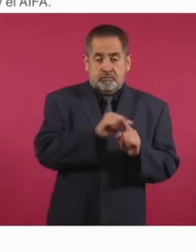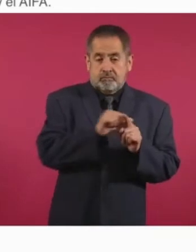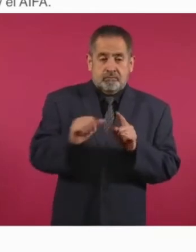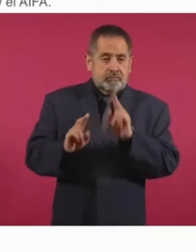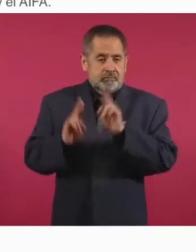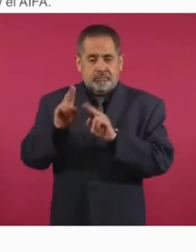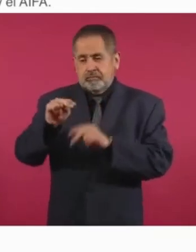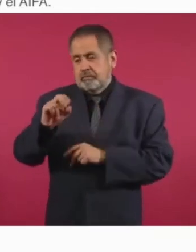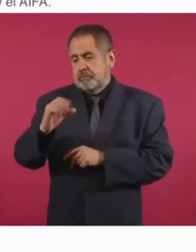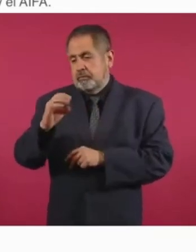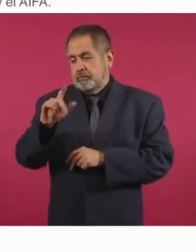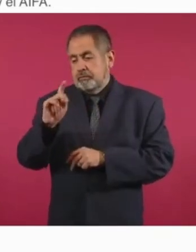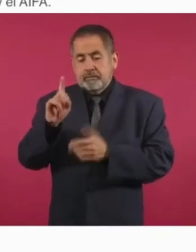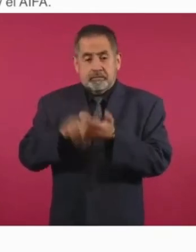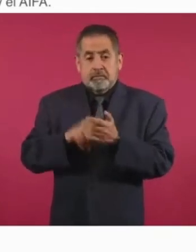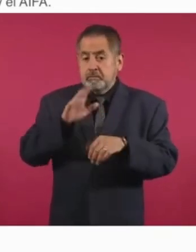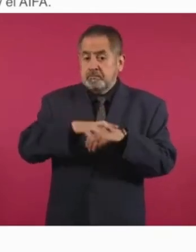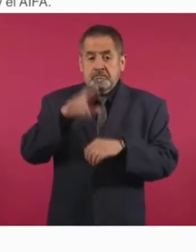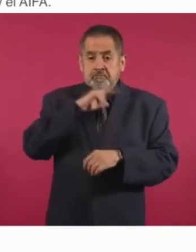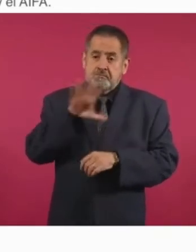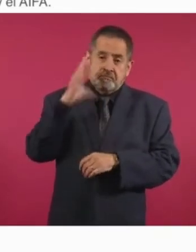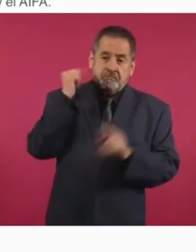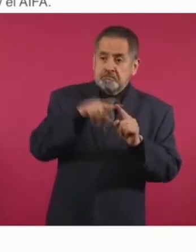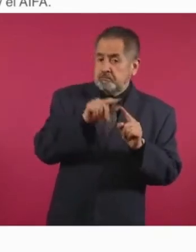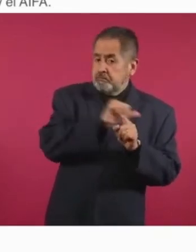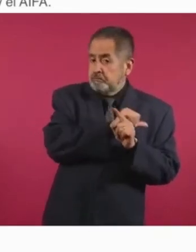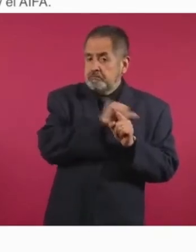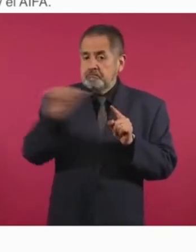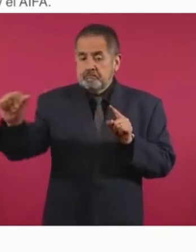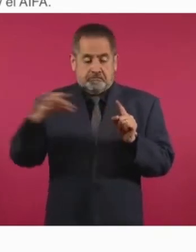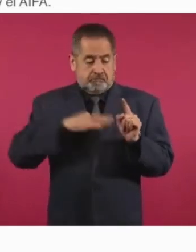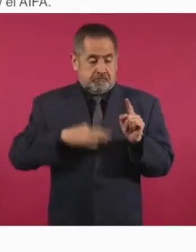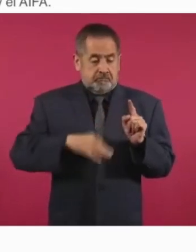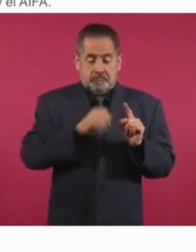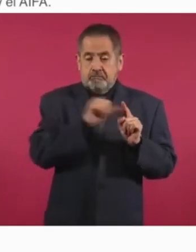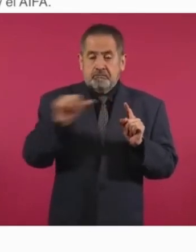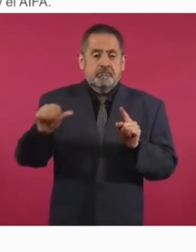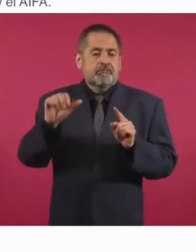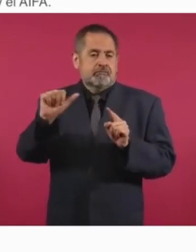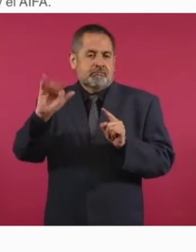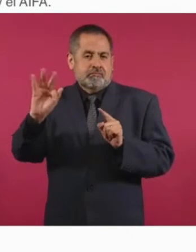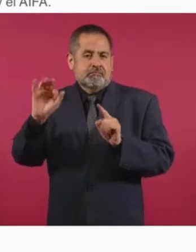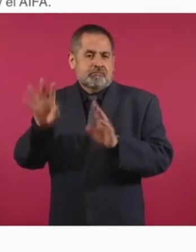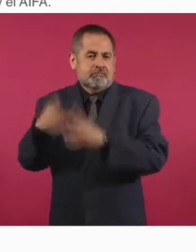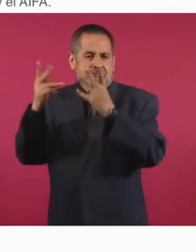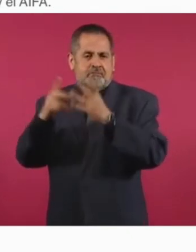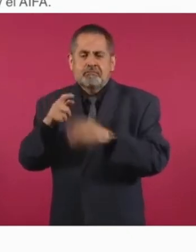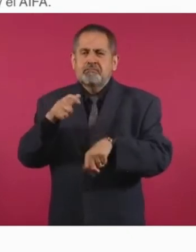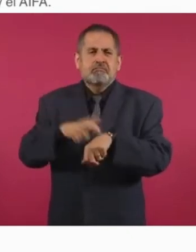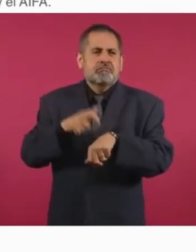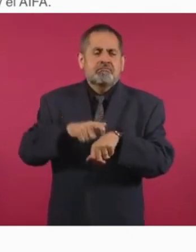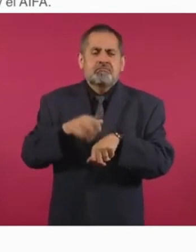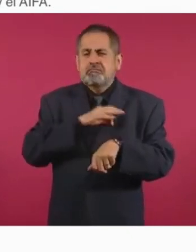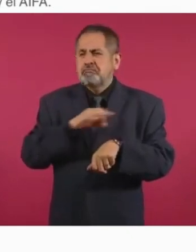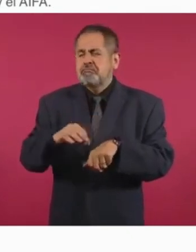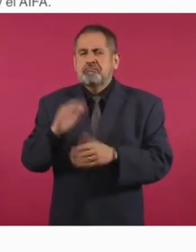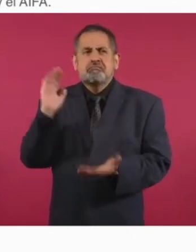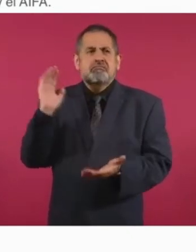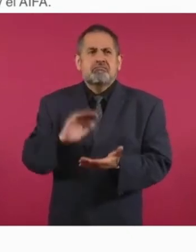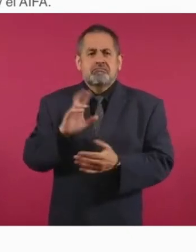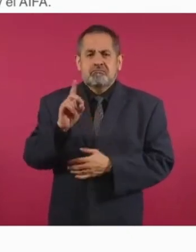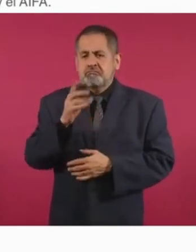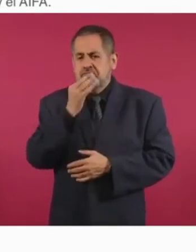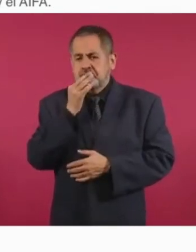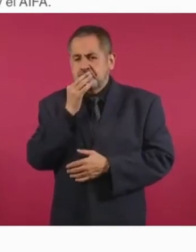Aeropuerto Internacional de Toluca y el Aeropuerto Internacional Felipe Ángeles, que nos hace una disminución de tiempo de aproximadamente